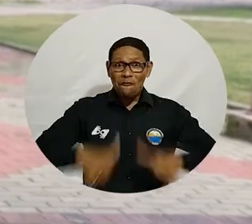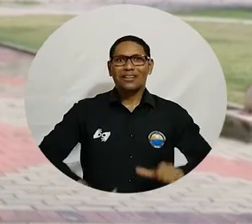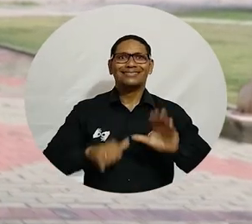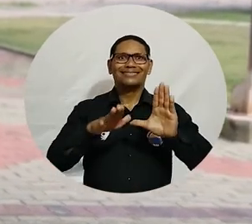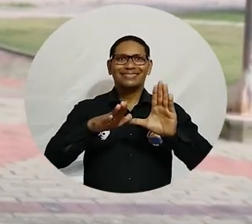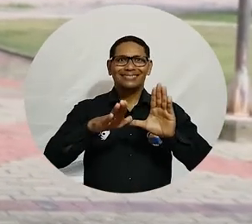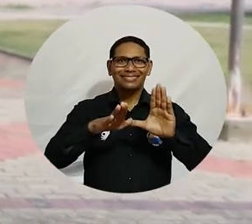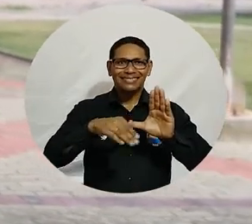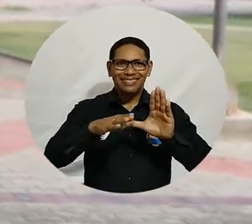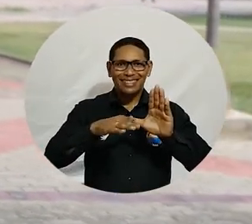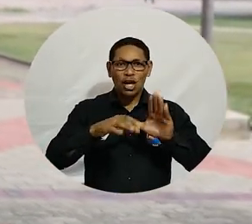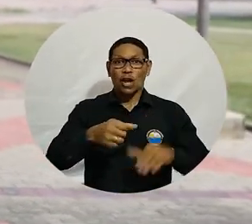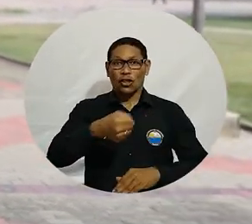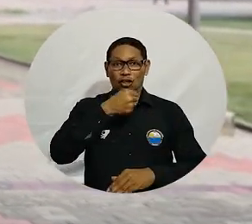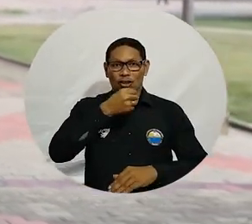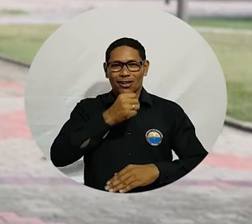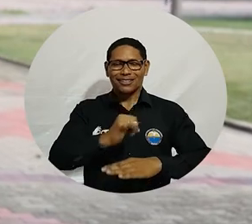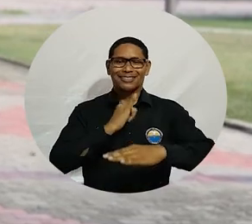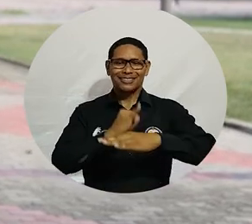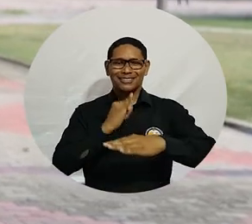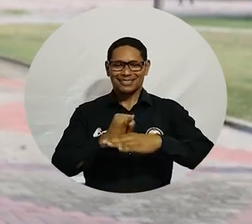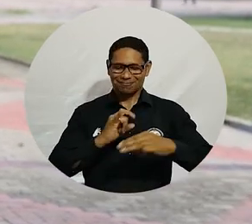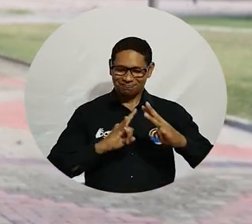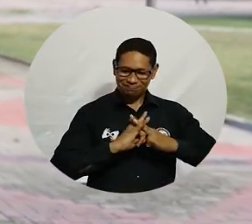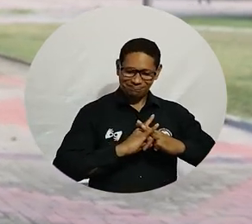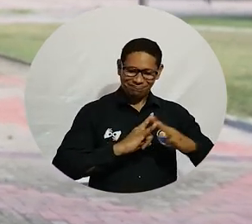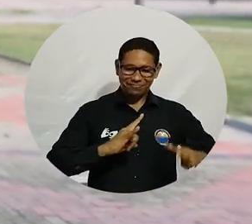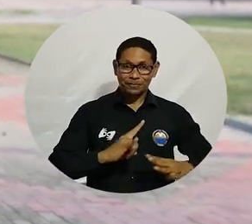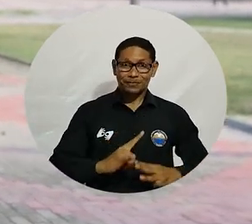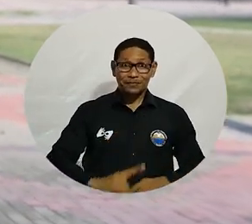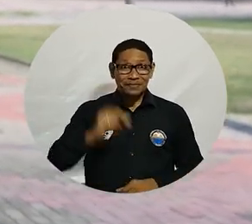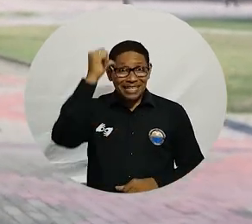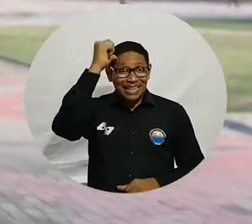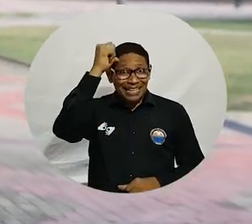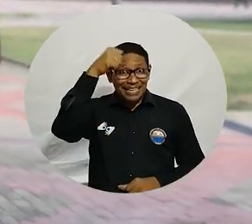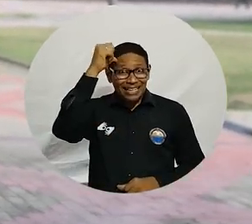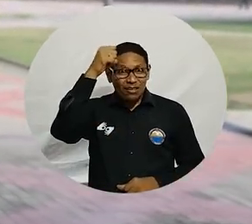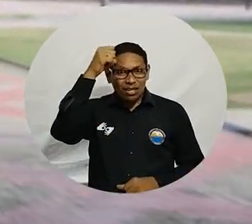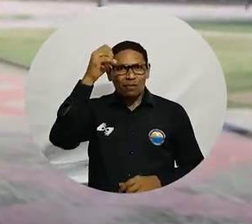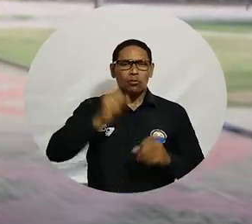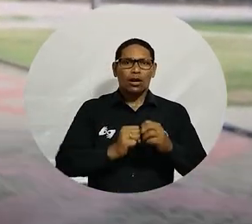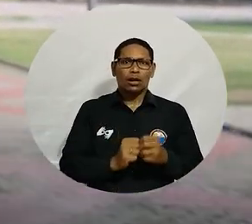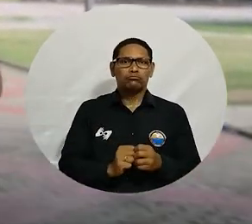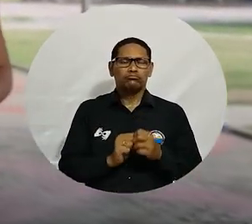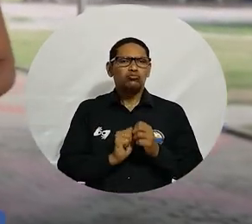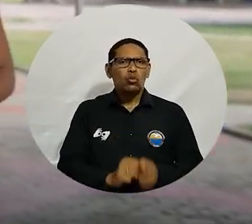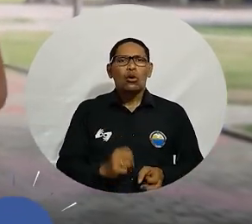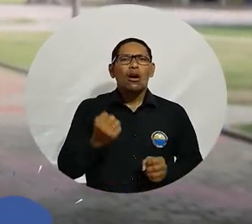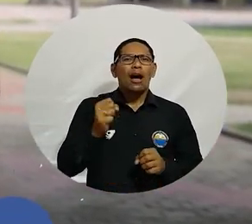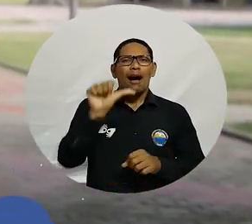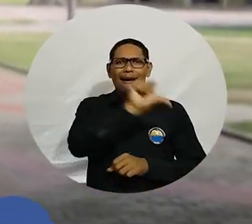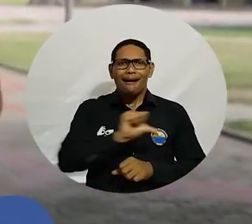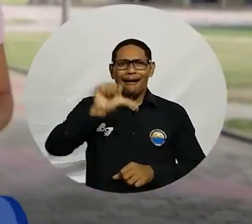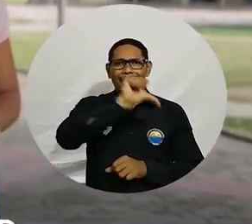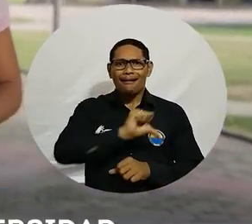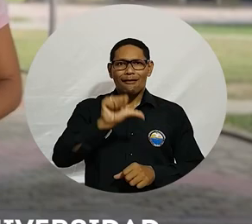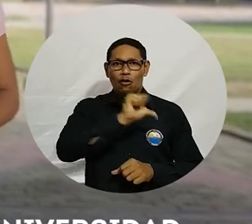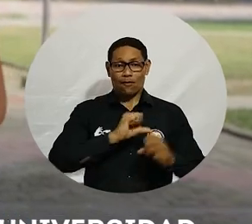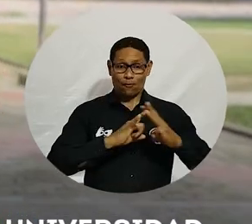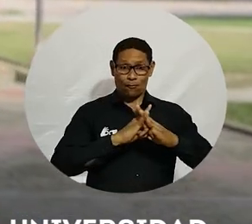Hemos llegado al final del Campus TV, programa institucional de la Universidad del Magdalena. Recuerden seguirnos en nuestras redes